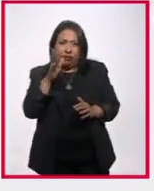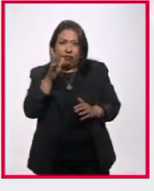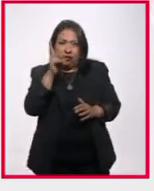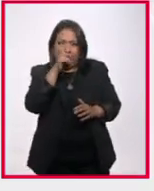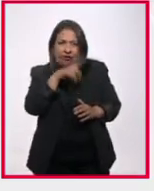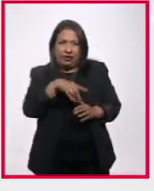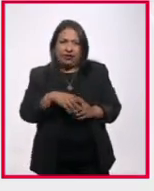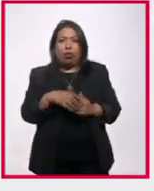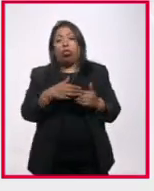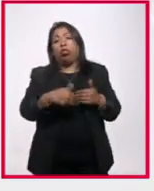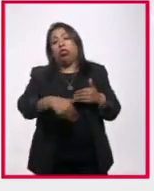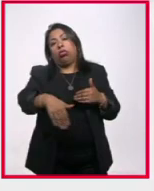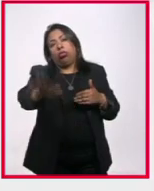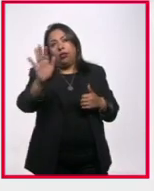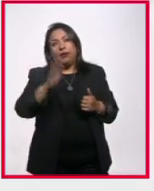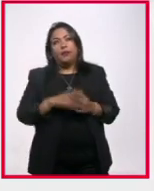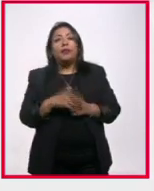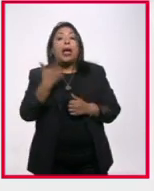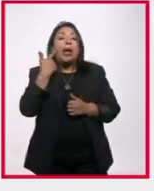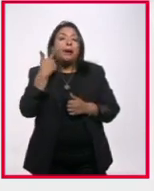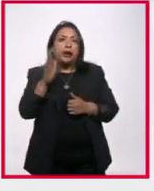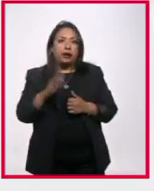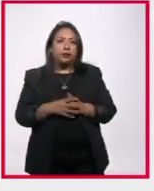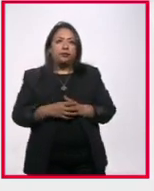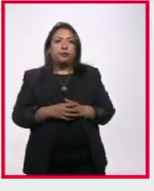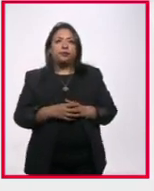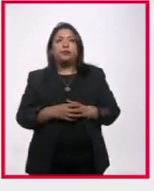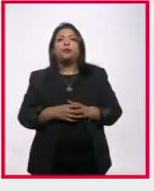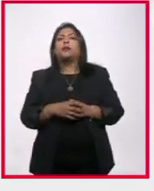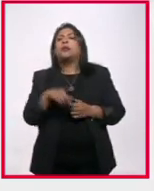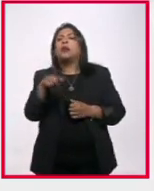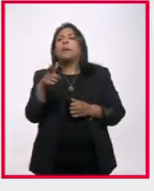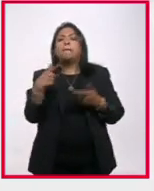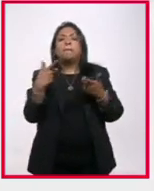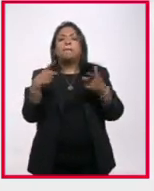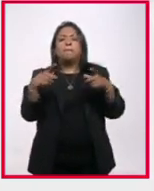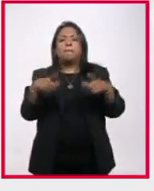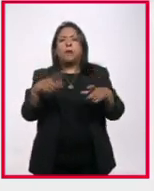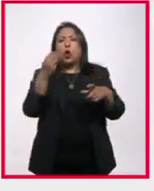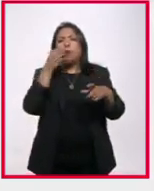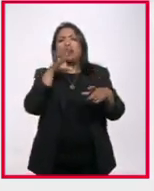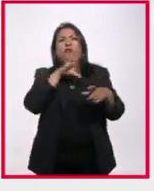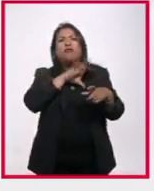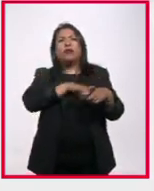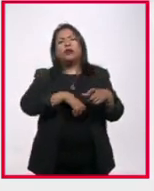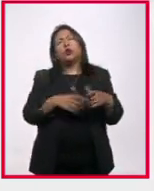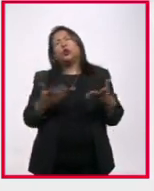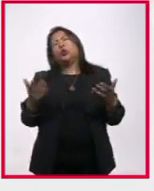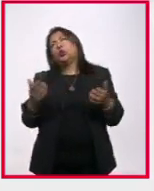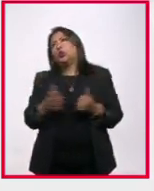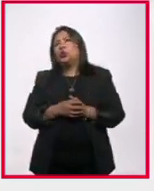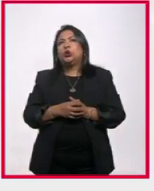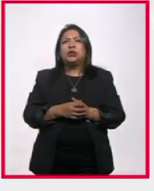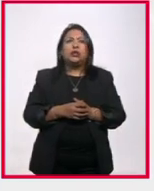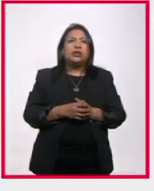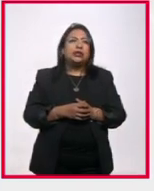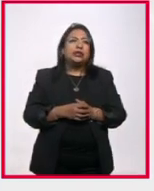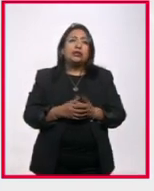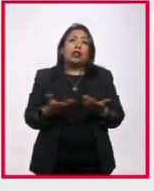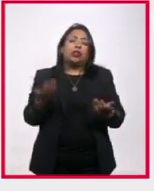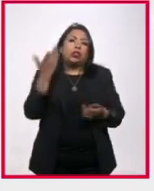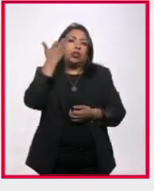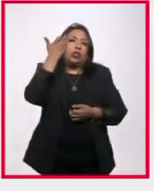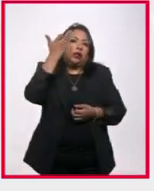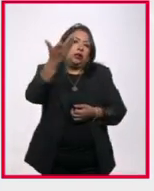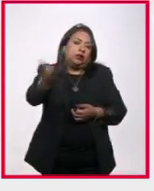que me extiendo. Pero bueno. A ver, dinos, ¿cuál es tu platillo favorito? Ay, oh, Dios mío. Me voy a tardar.